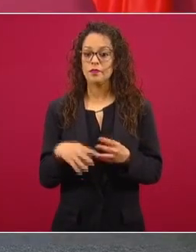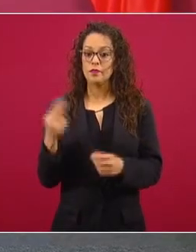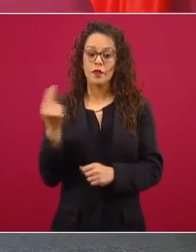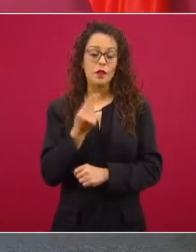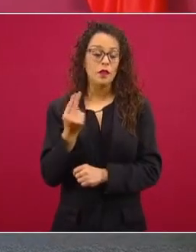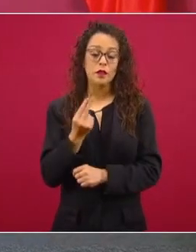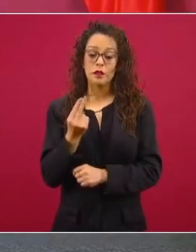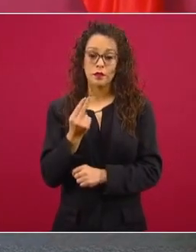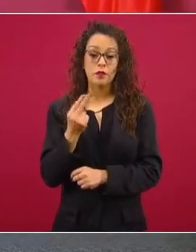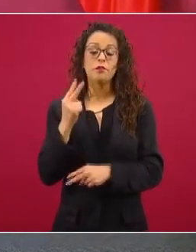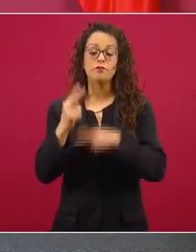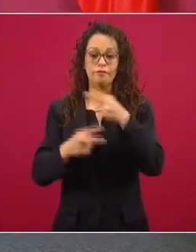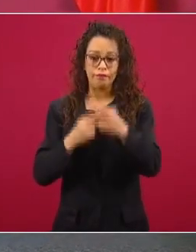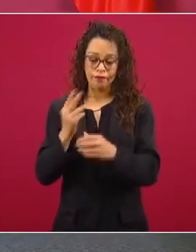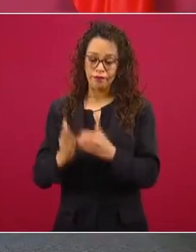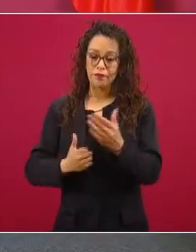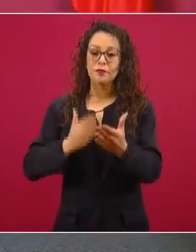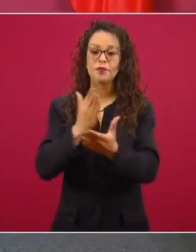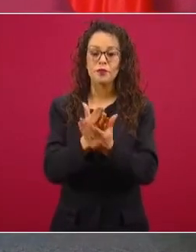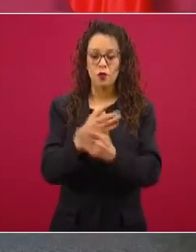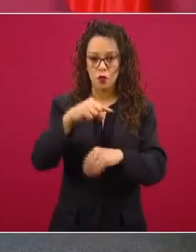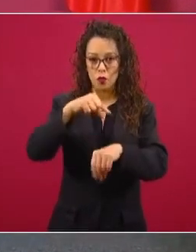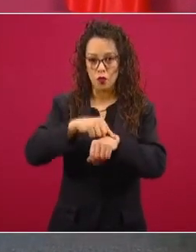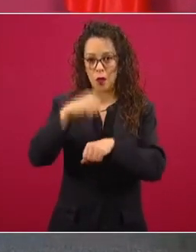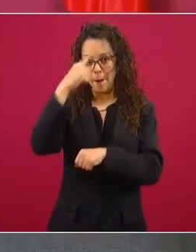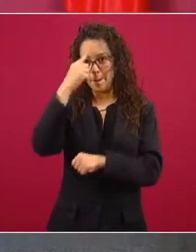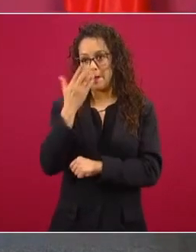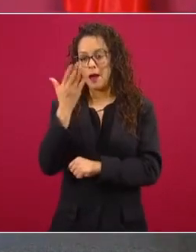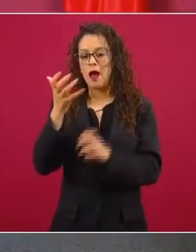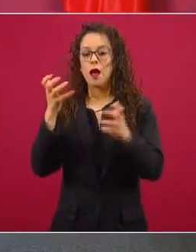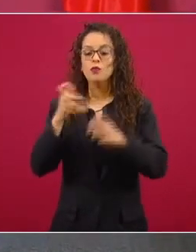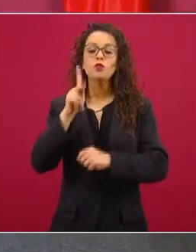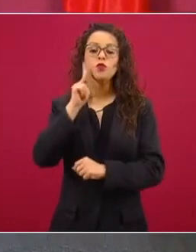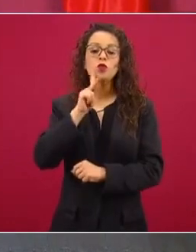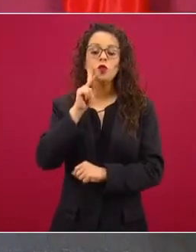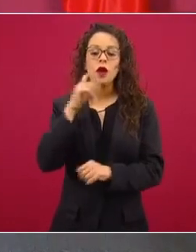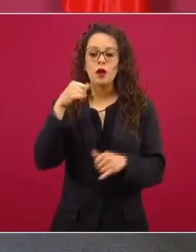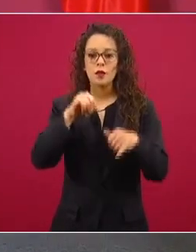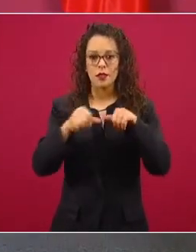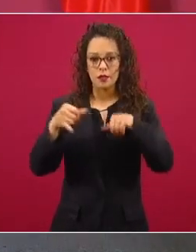asistir al médico y hacerse la prueba.